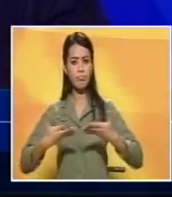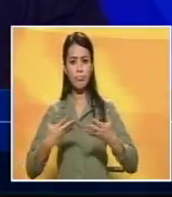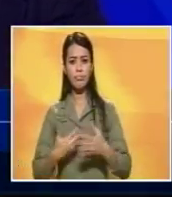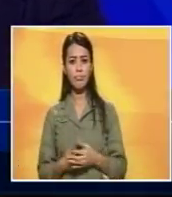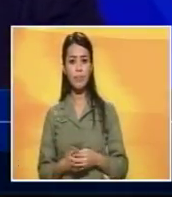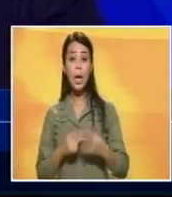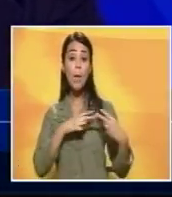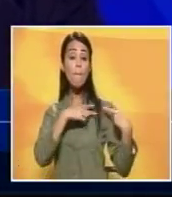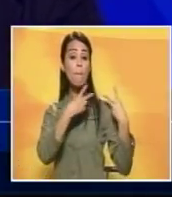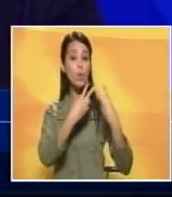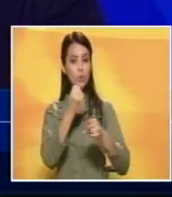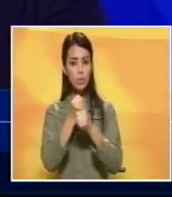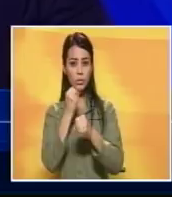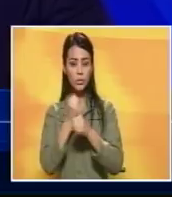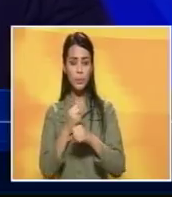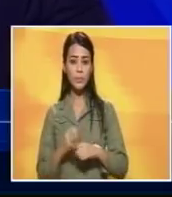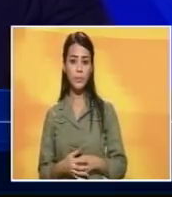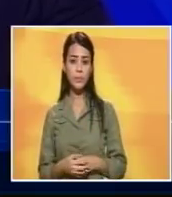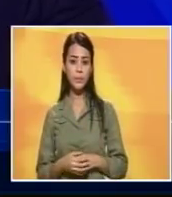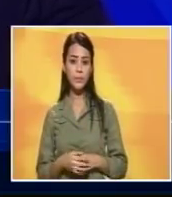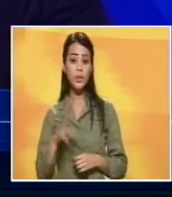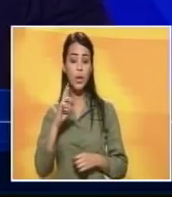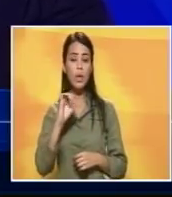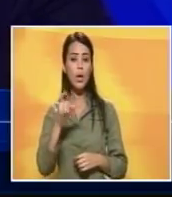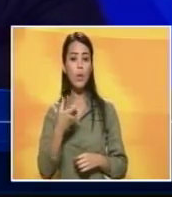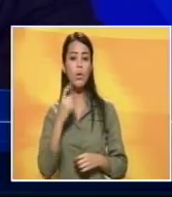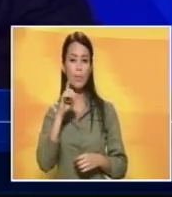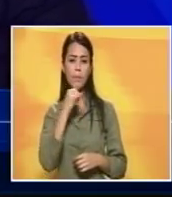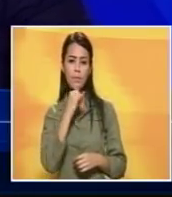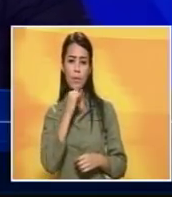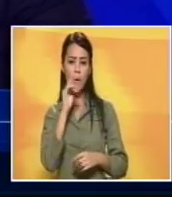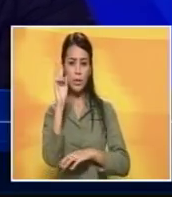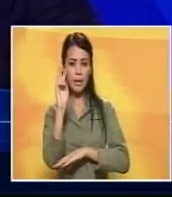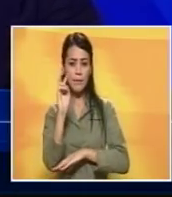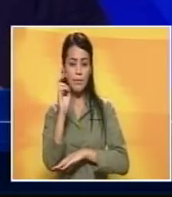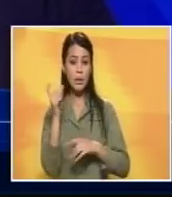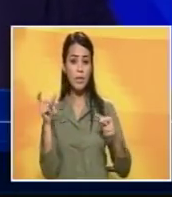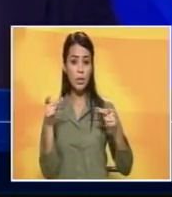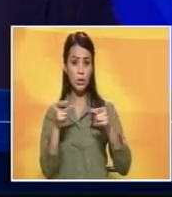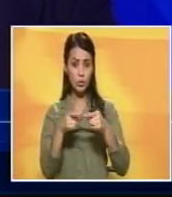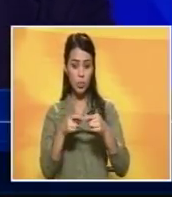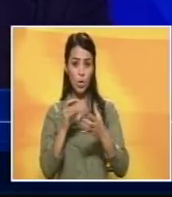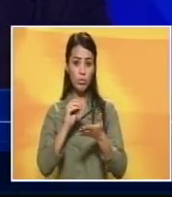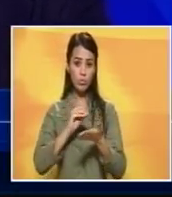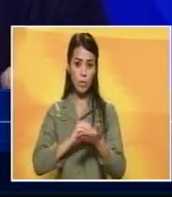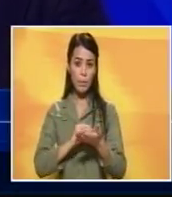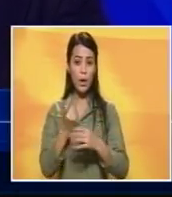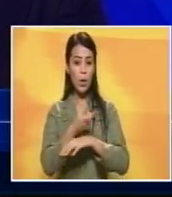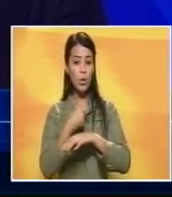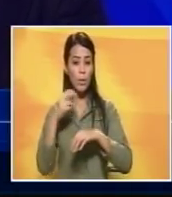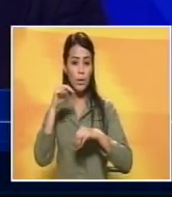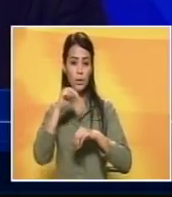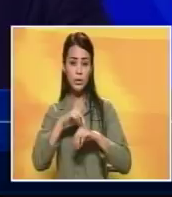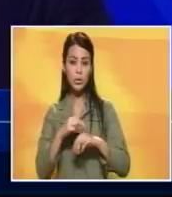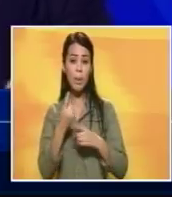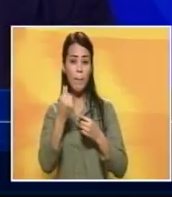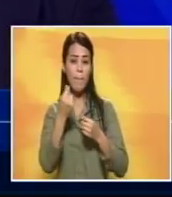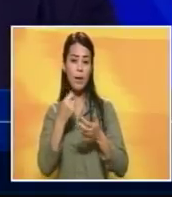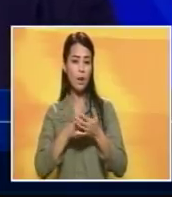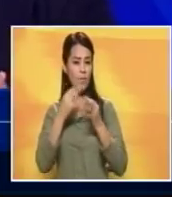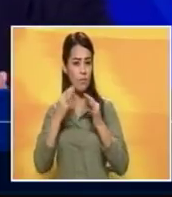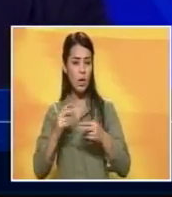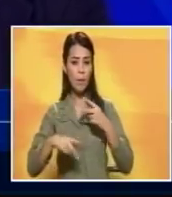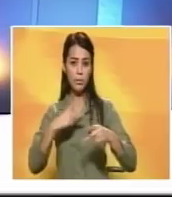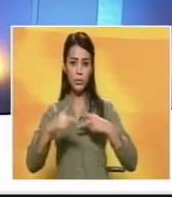y voluntad de trabajo. Rodrigo Agudo reiteró que el viernes el gremio se reunirá con el gobierno nacional para fijar precios en la